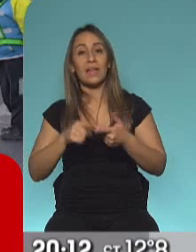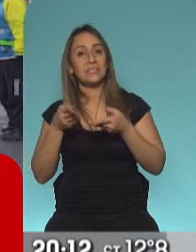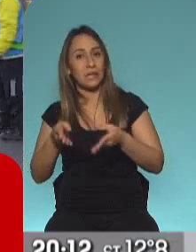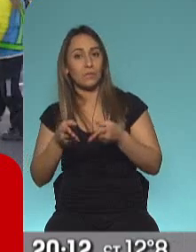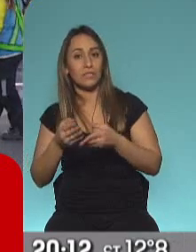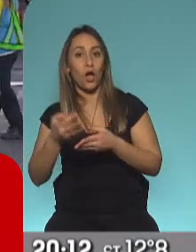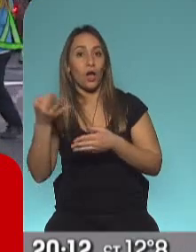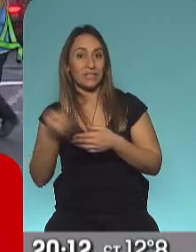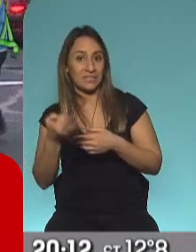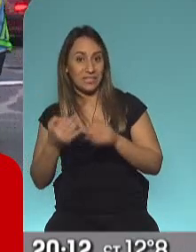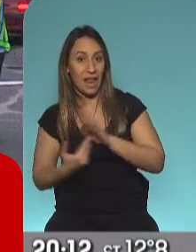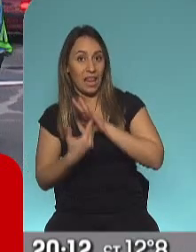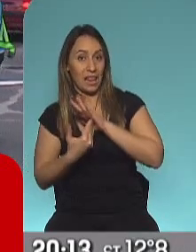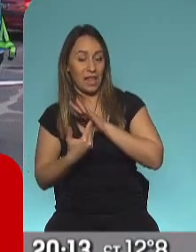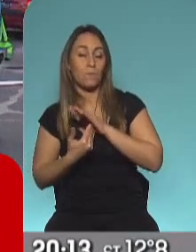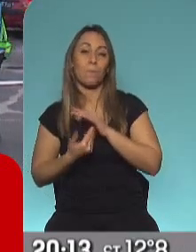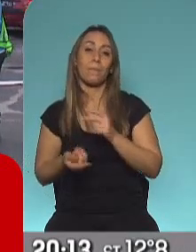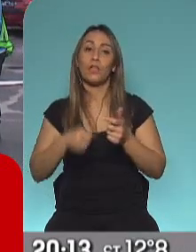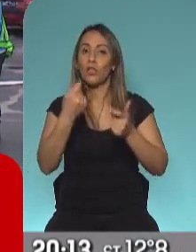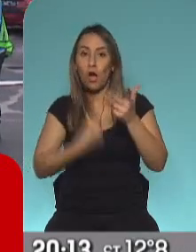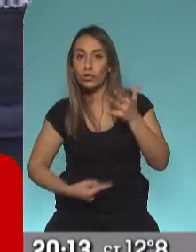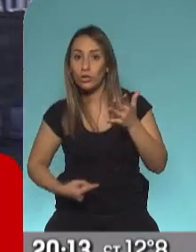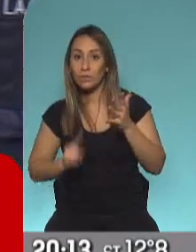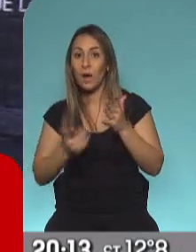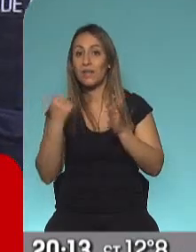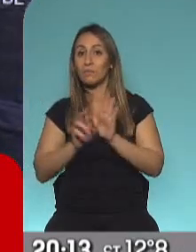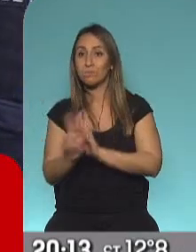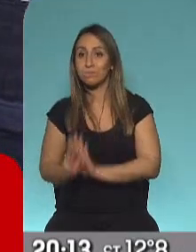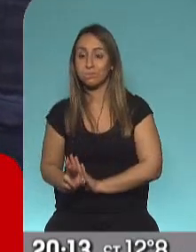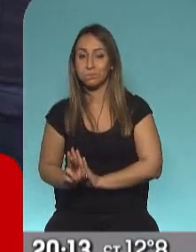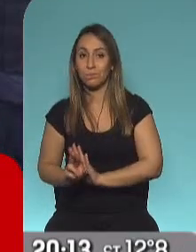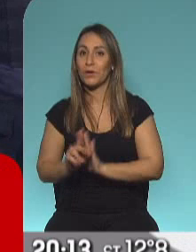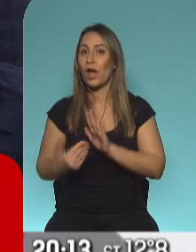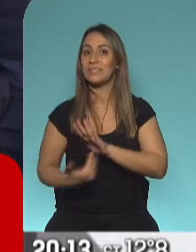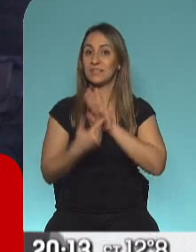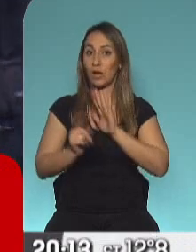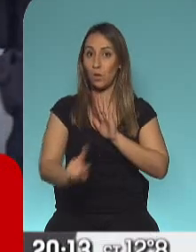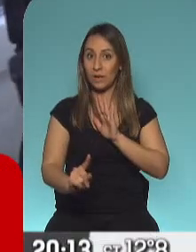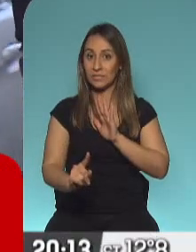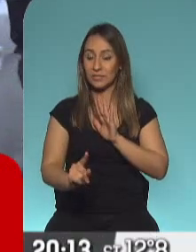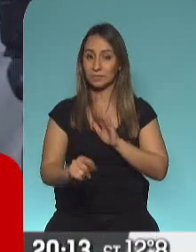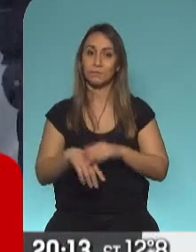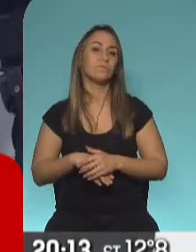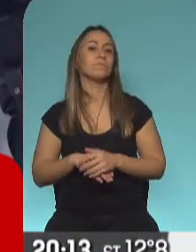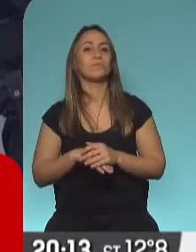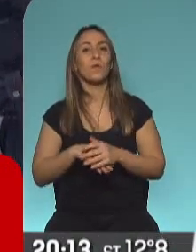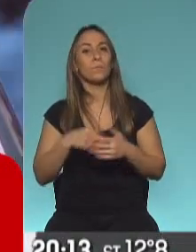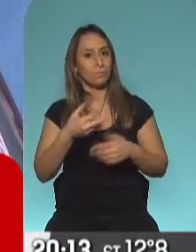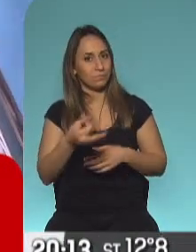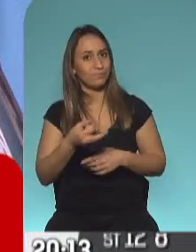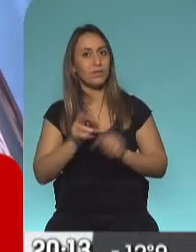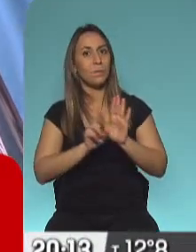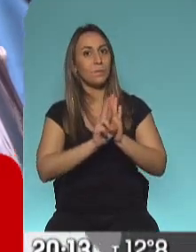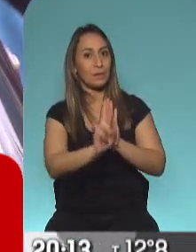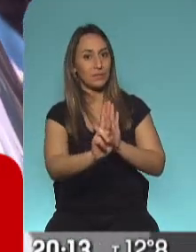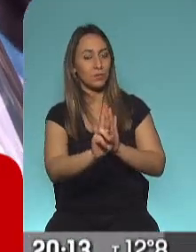esenciales, y por otro lado, aquellos otros rubros que se habilitaron que, sí, no están denominados esenciales. Exacto. Bueno, y los permisos también, lo que se dice